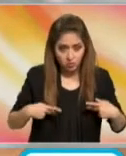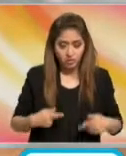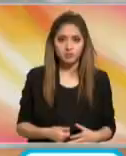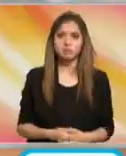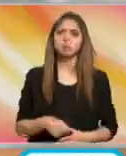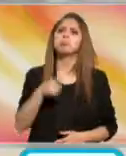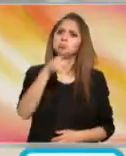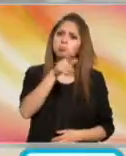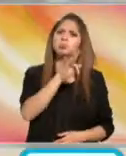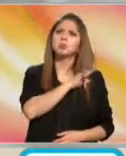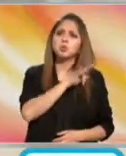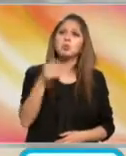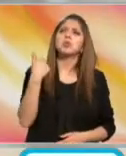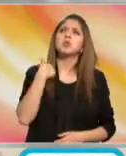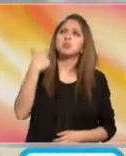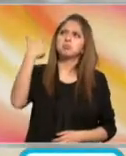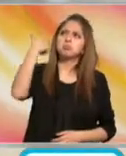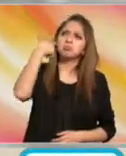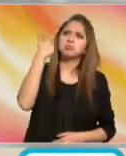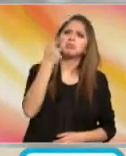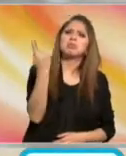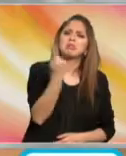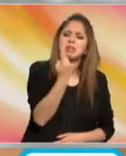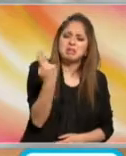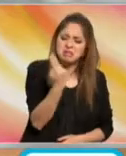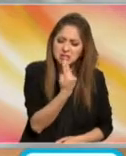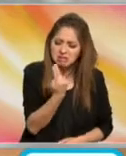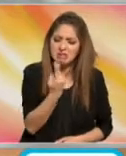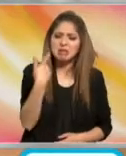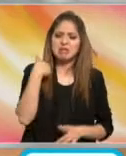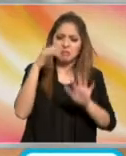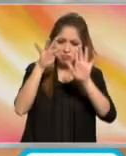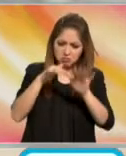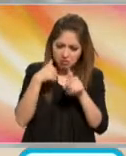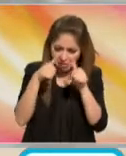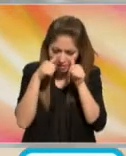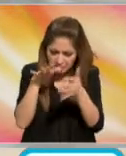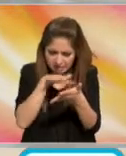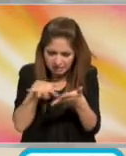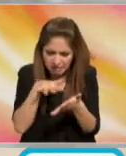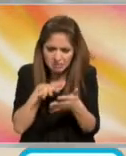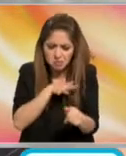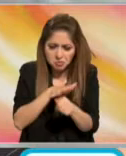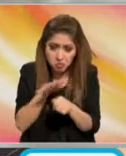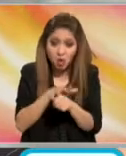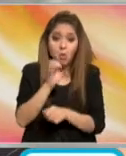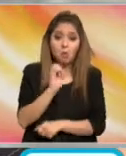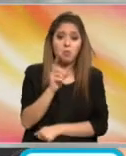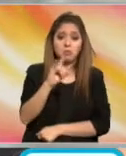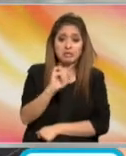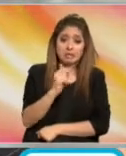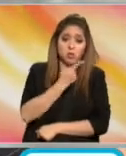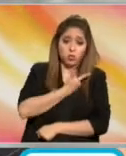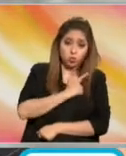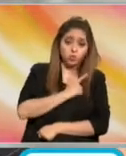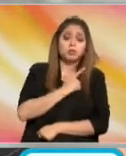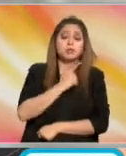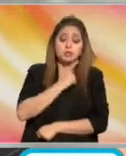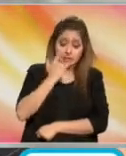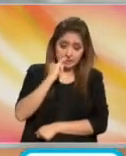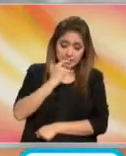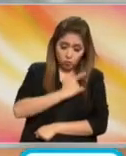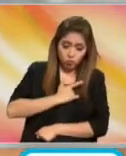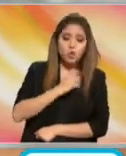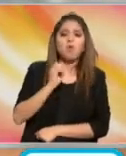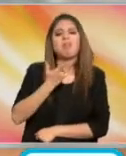¿no? A los clientes de qué es El lo que feedback. necesitan, Sí. ¿no? Si están conformes con tu servicio. Ese es un beneficio también, Muy que bien. la atención al cliente.